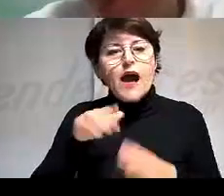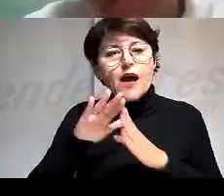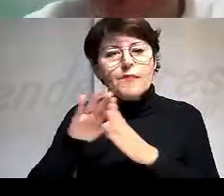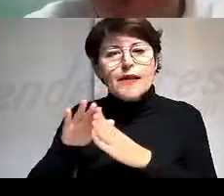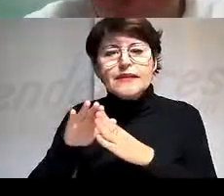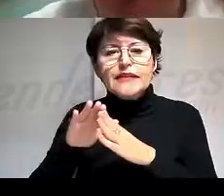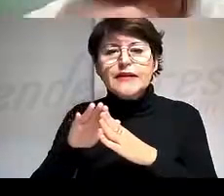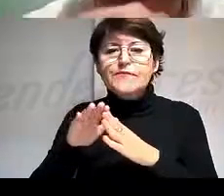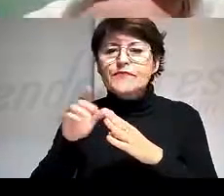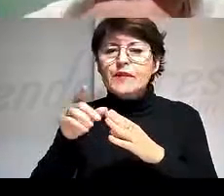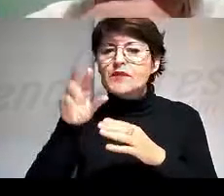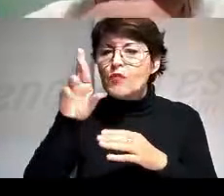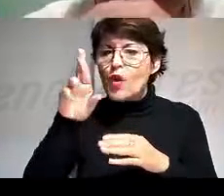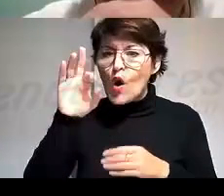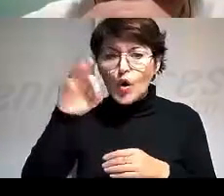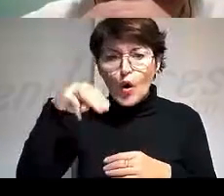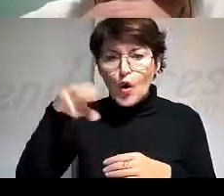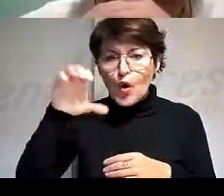el aceite